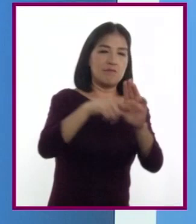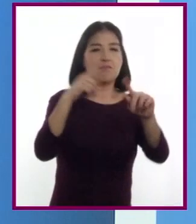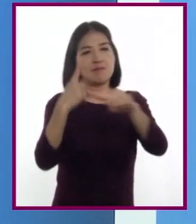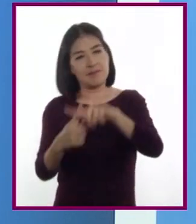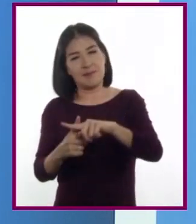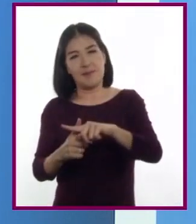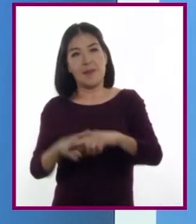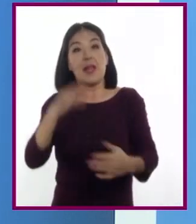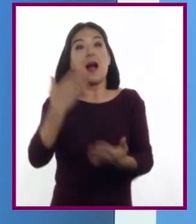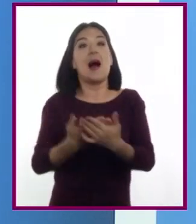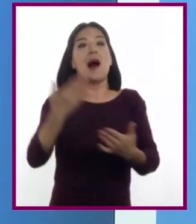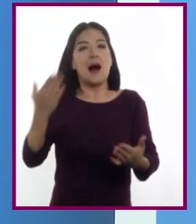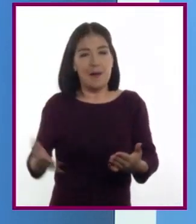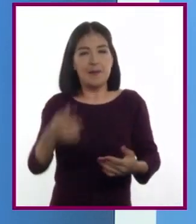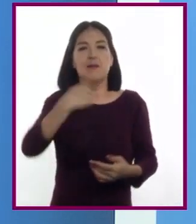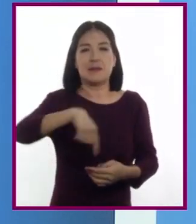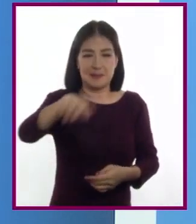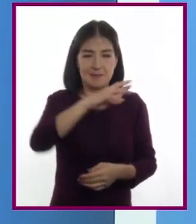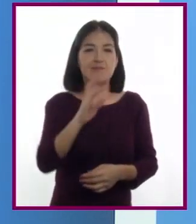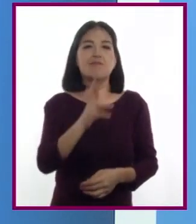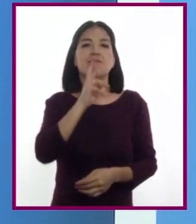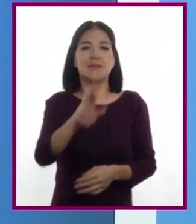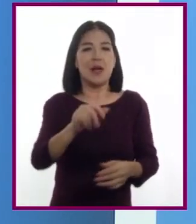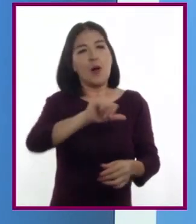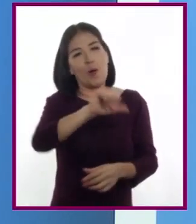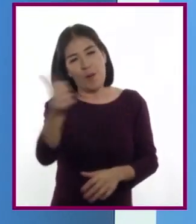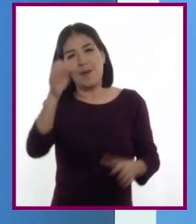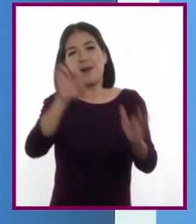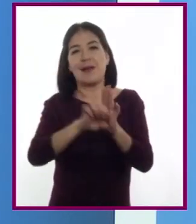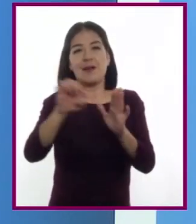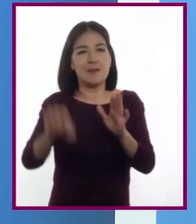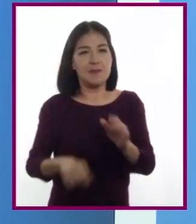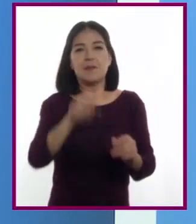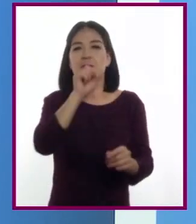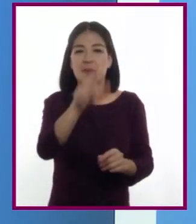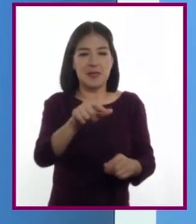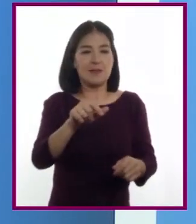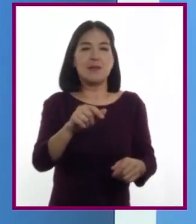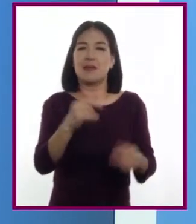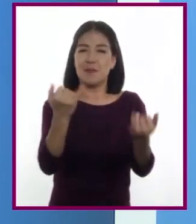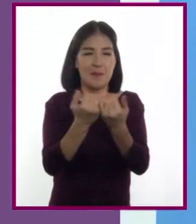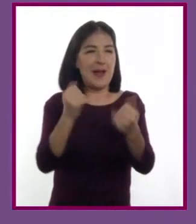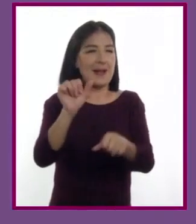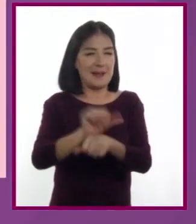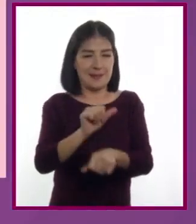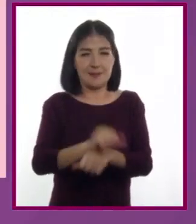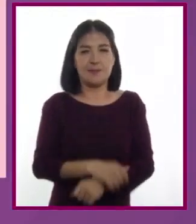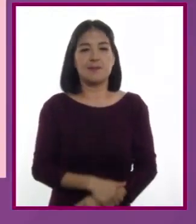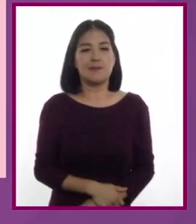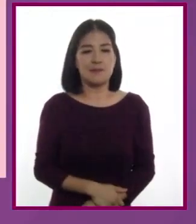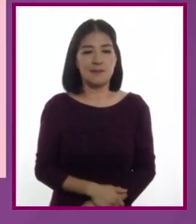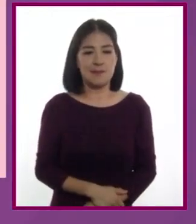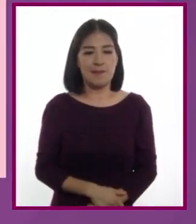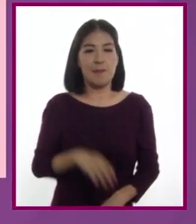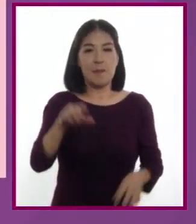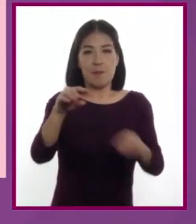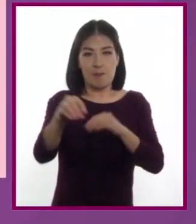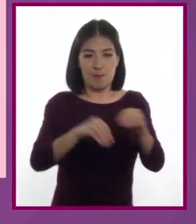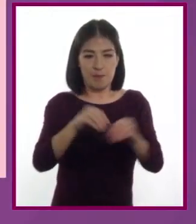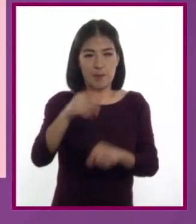Ahora resolvamos juntos los siguientes ejemplos relacionados con el mismo caso. Movimiento